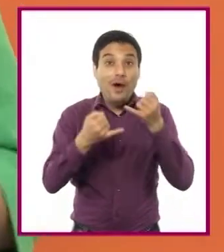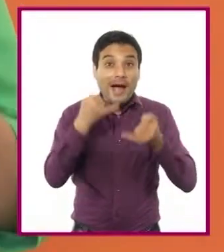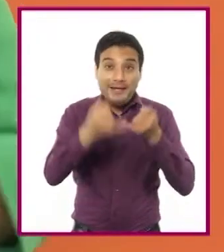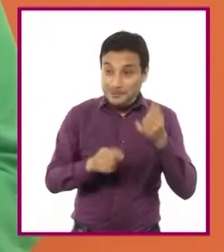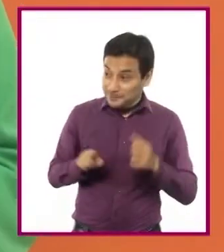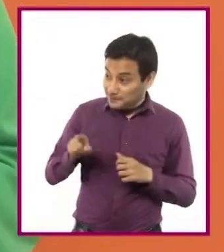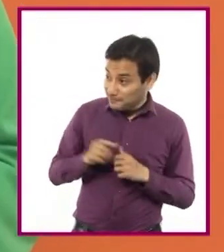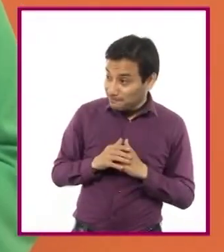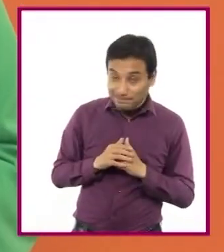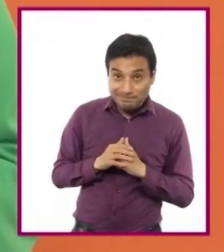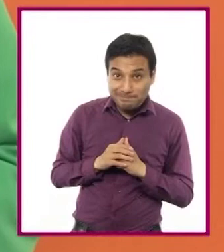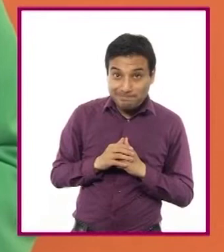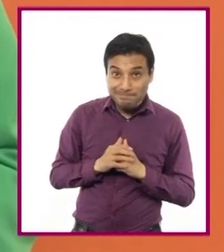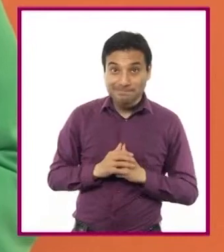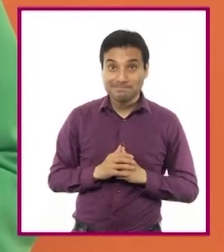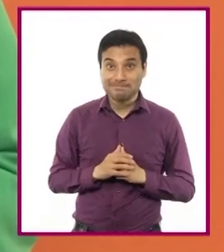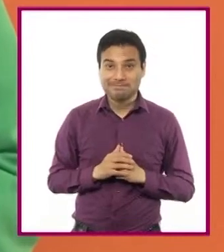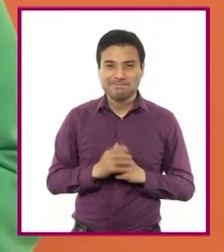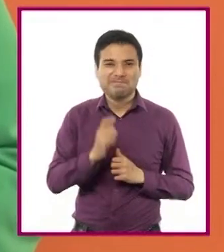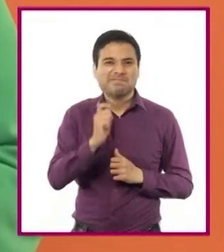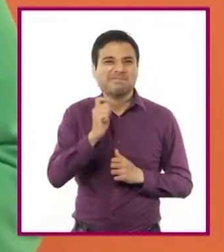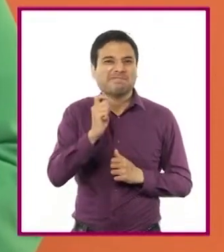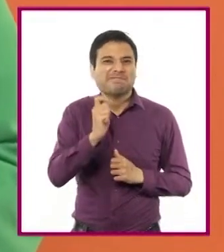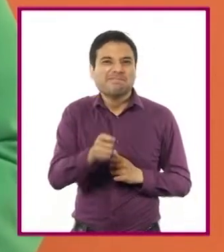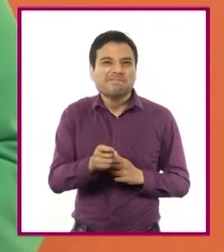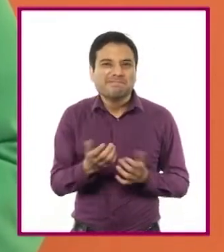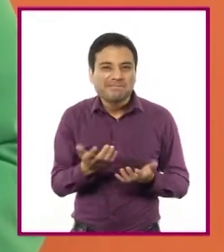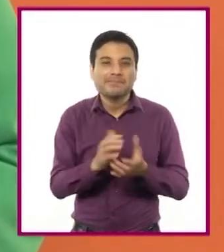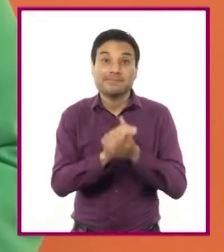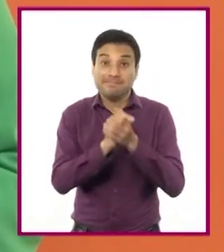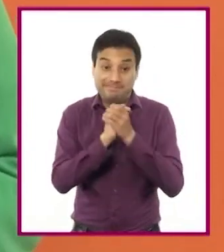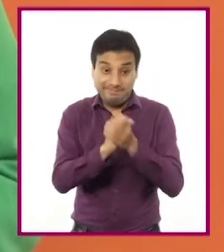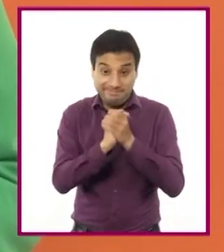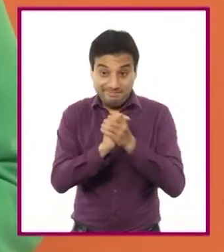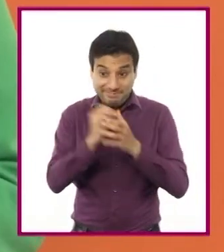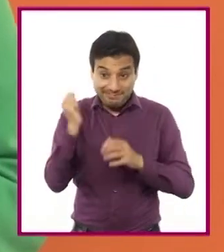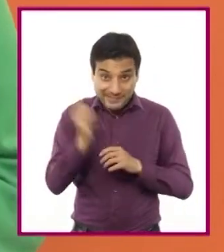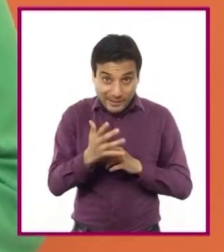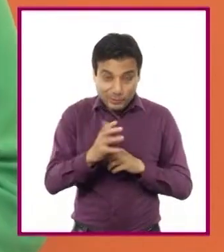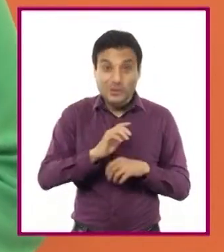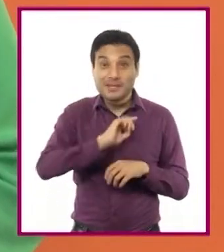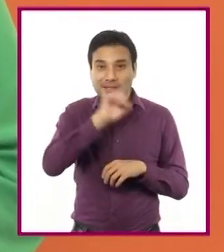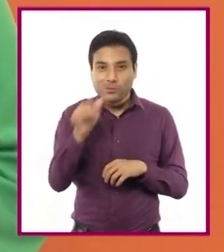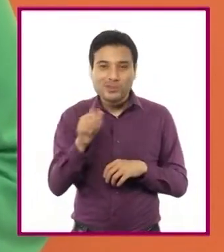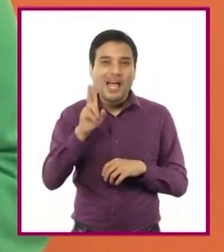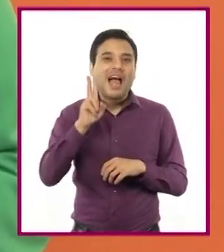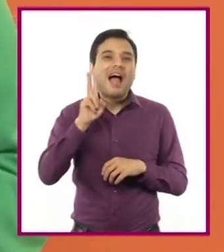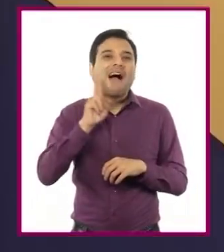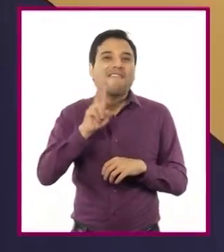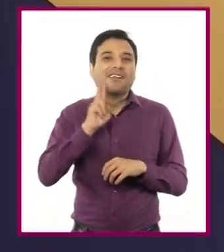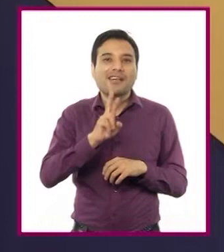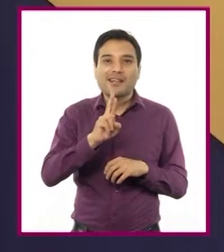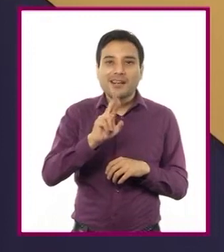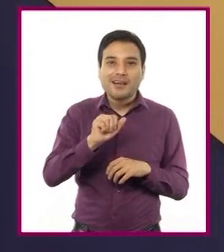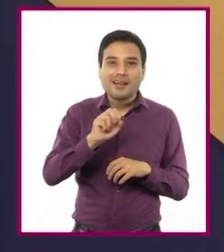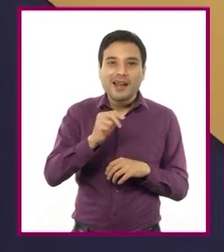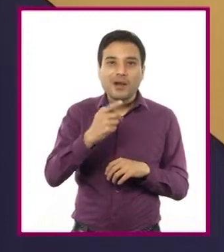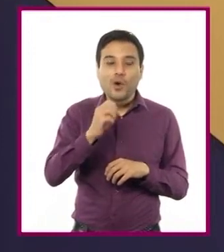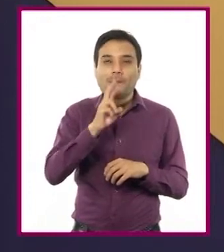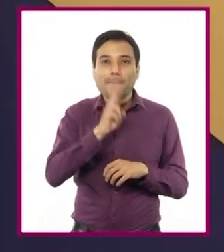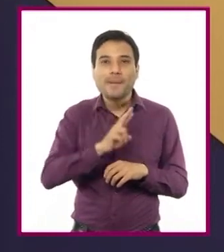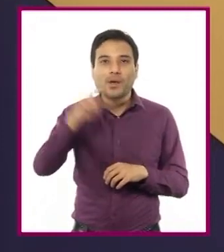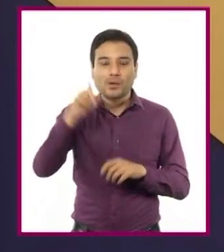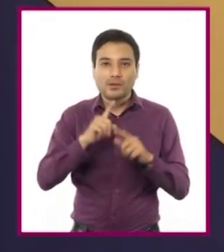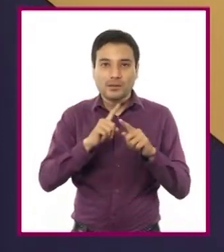nombre Rango Dados, que consiste en lanzar un par de dados y ver quién obtiene el mejor rango posible.